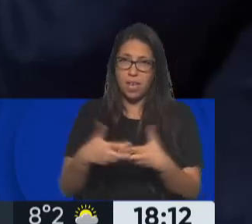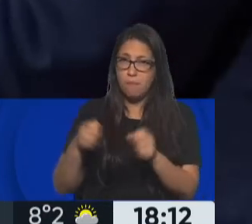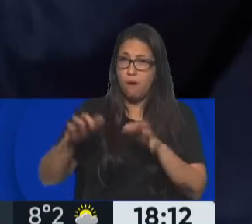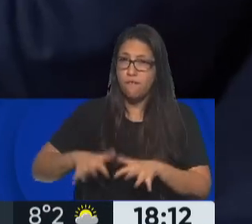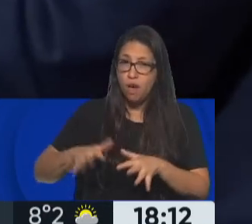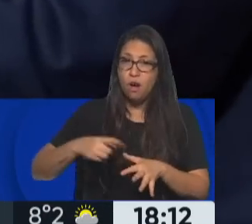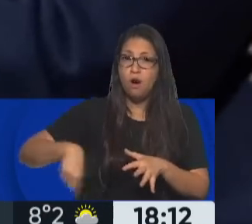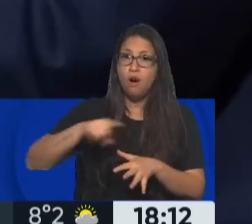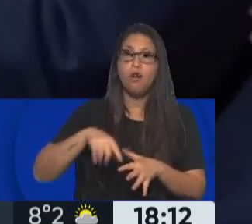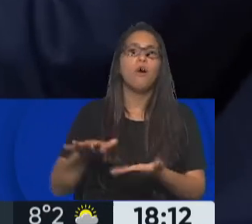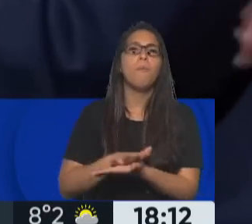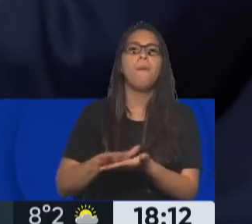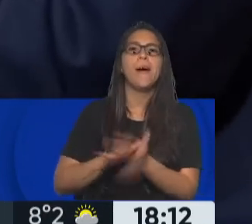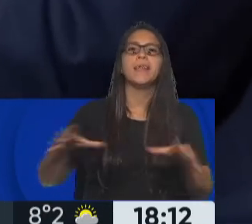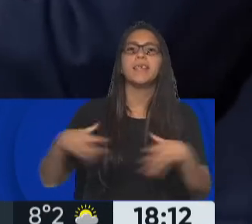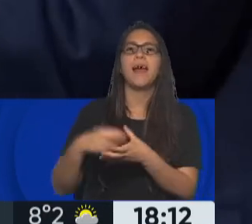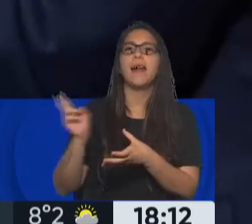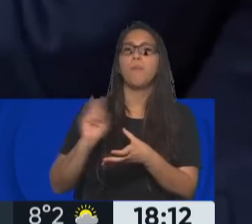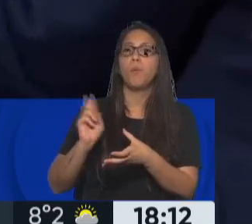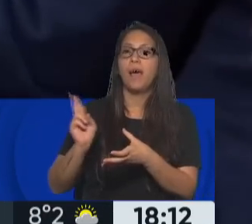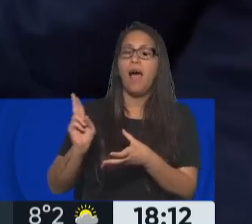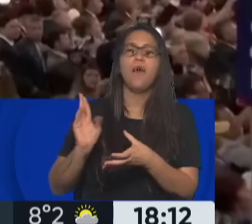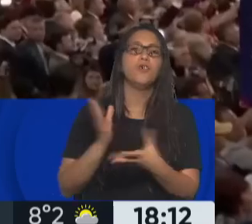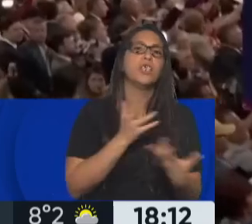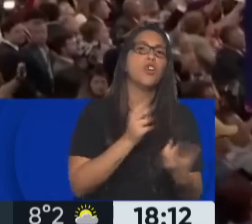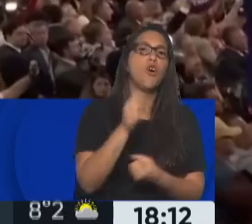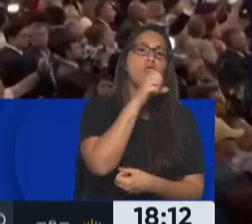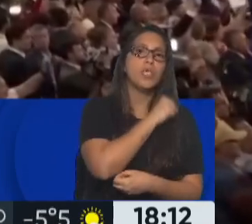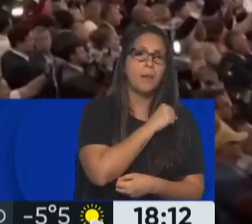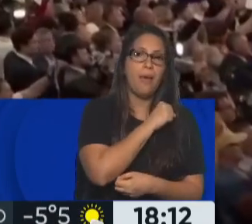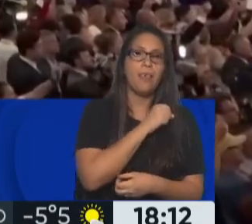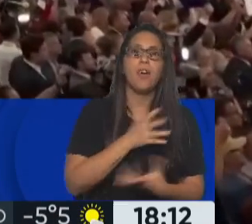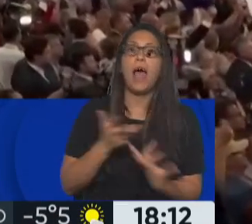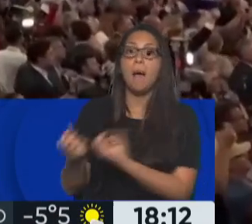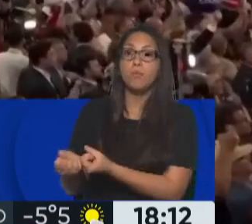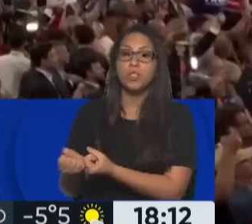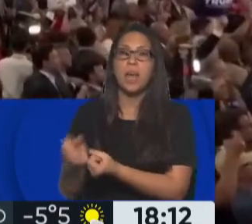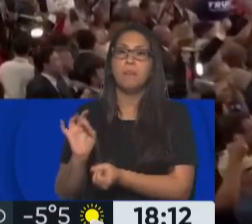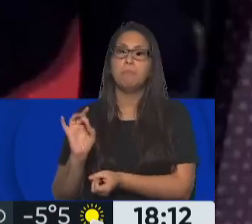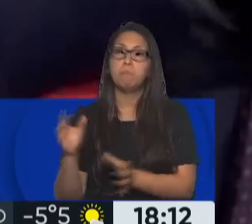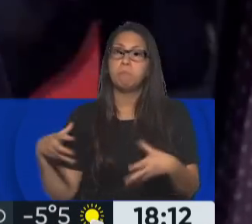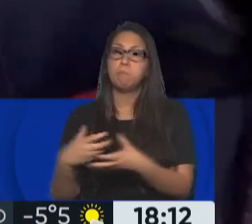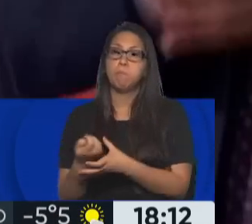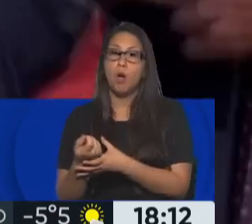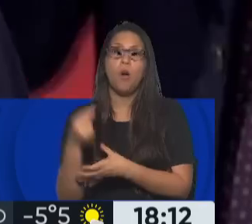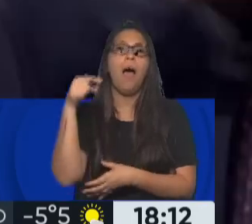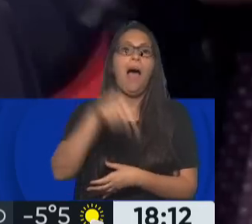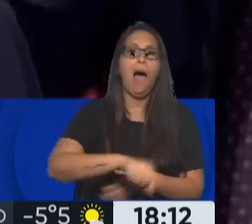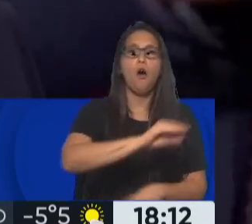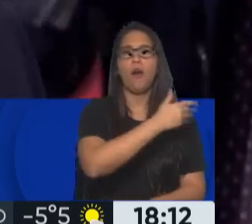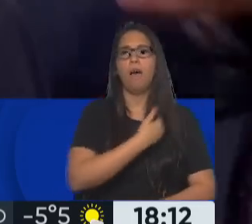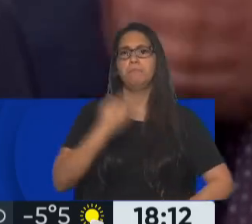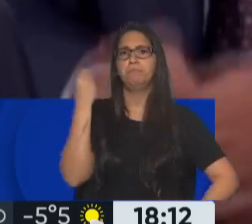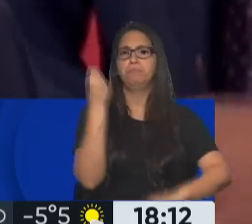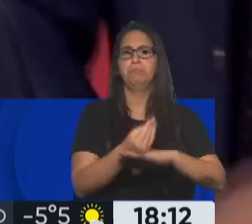apoyándose en el establishment del Partido Republicano y organizaciones conservadoras como la Heritage Foundation. Esta vez, el presidente electo consolidó su control